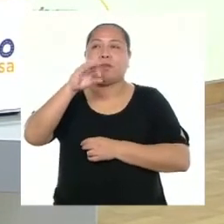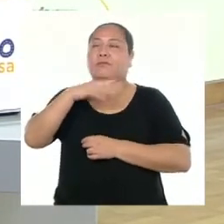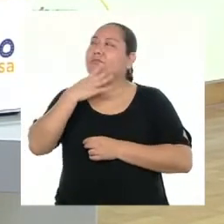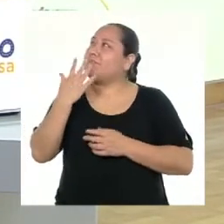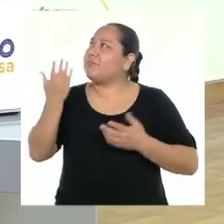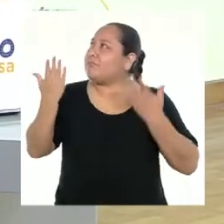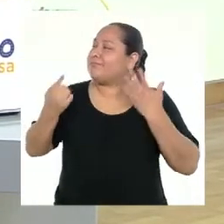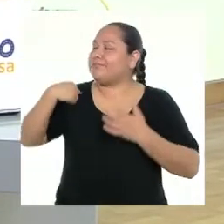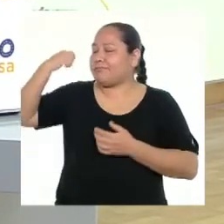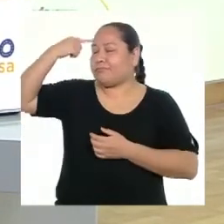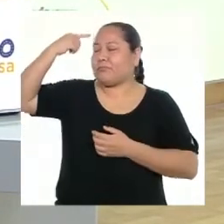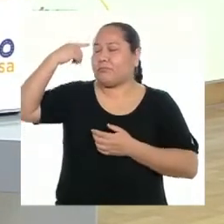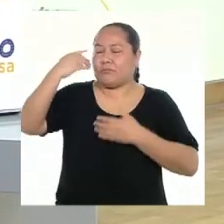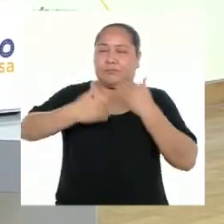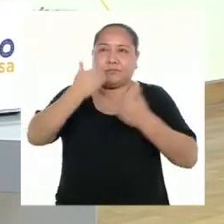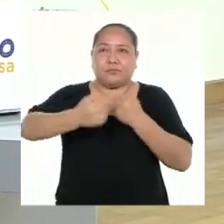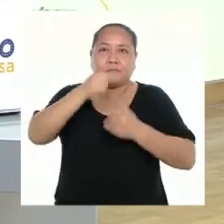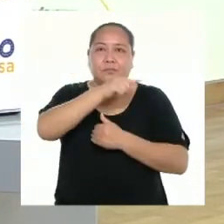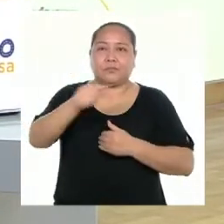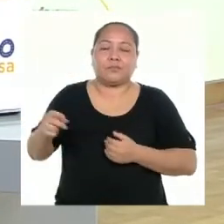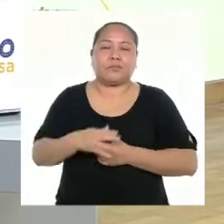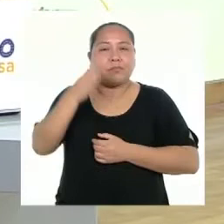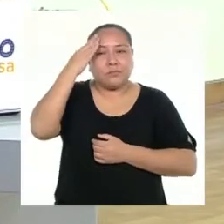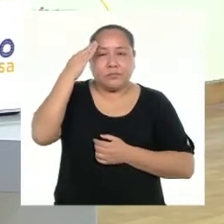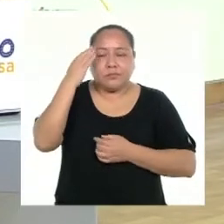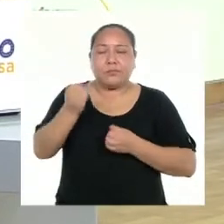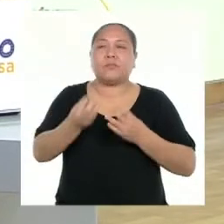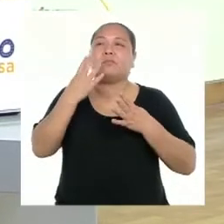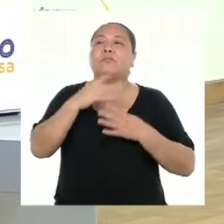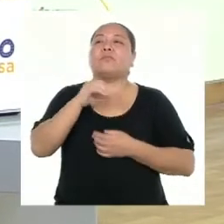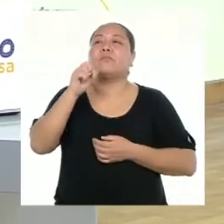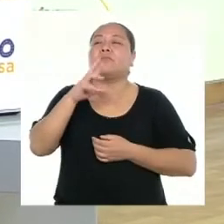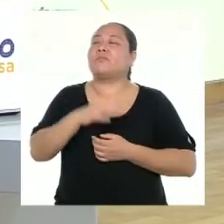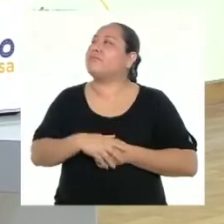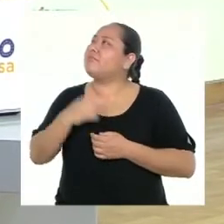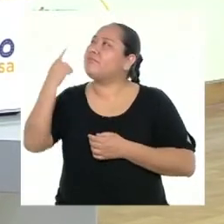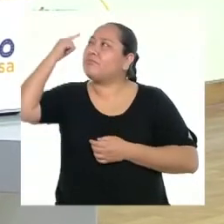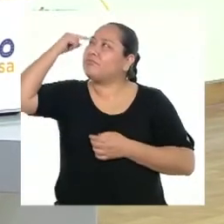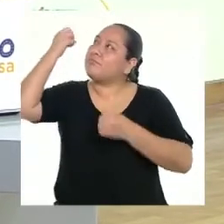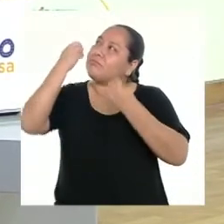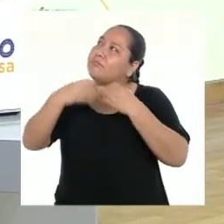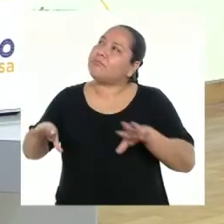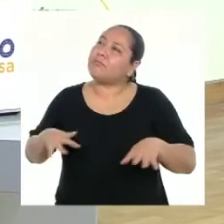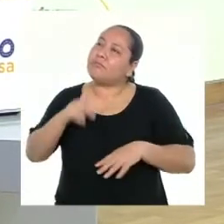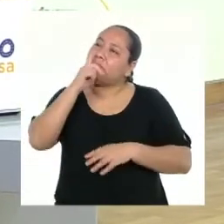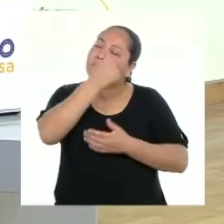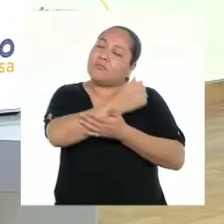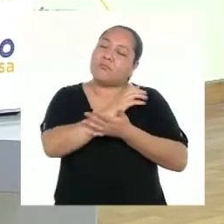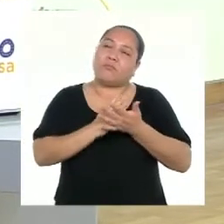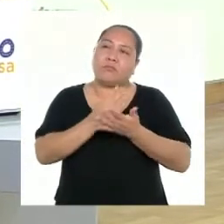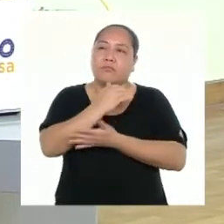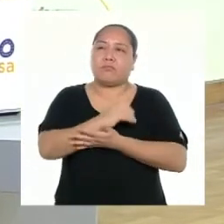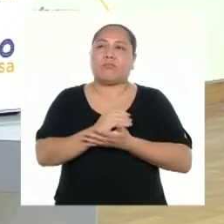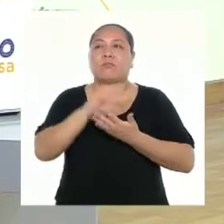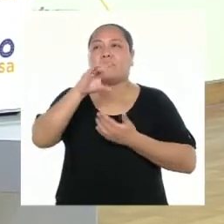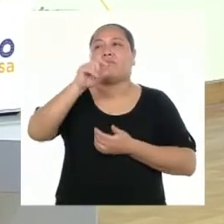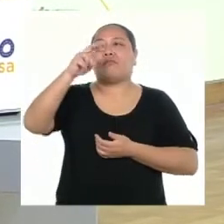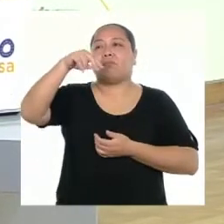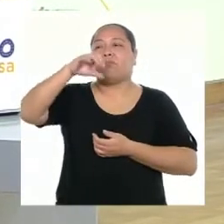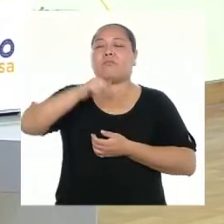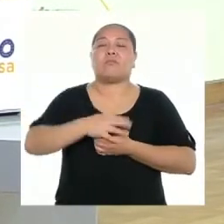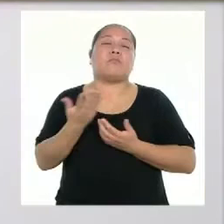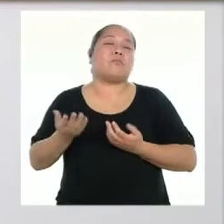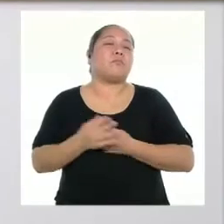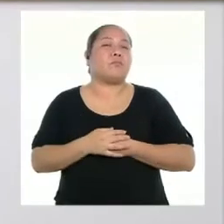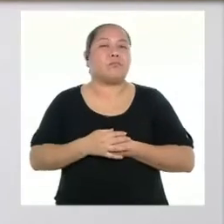que se podría realizar ese procedimiento para calcular el área, pero creo que se perdería una parte de la superficie de la cuenca, porque esta es